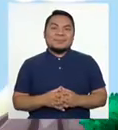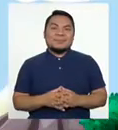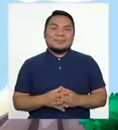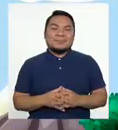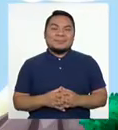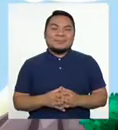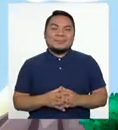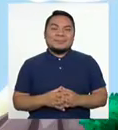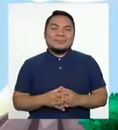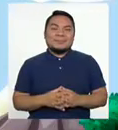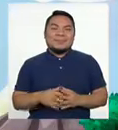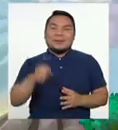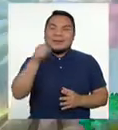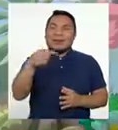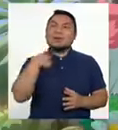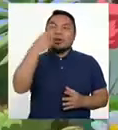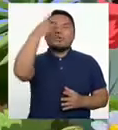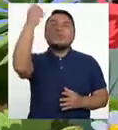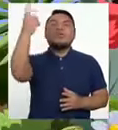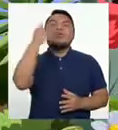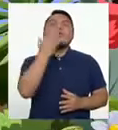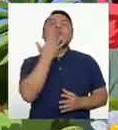Sueños y colores de mi país.